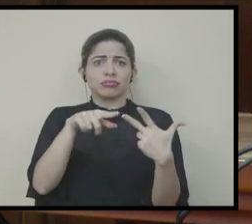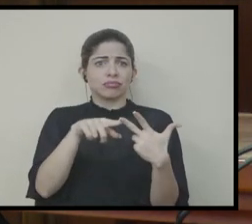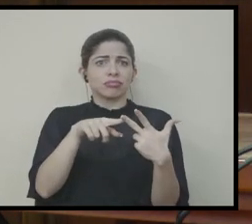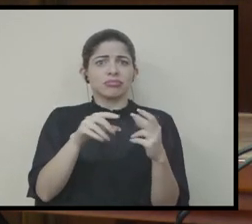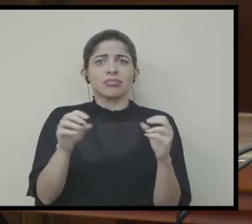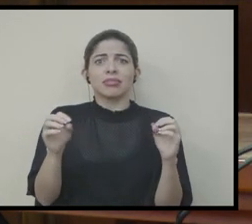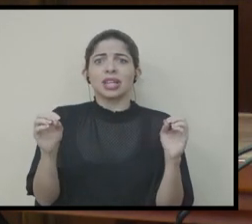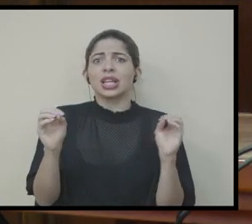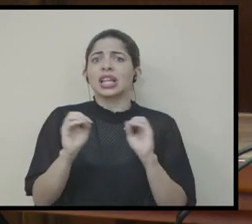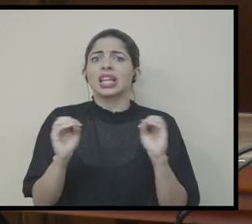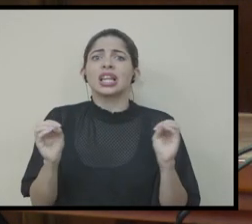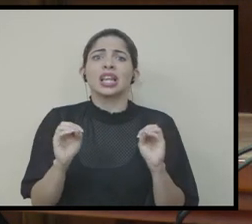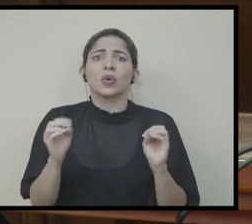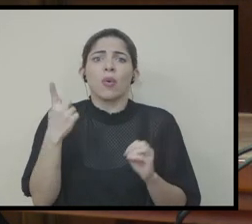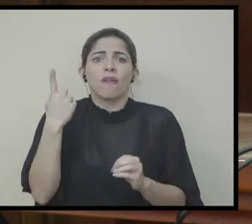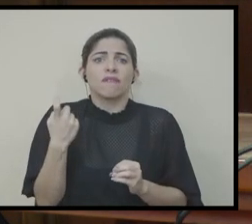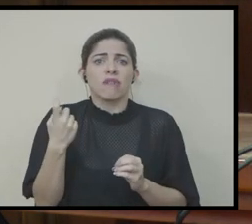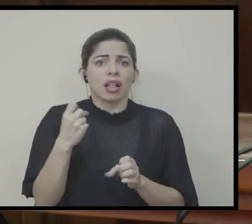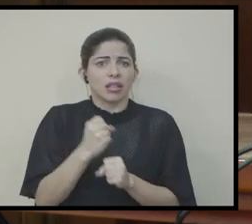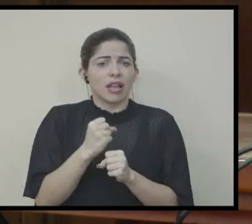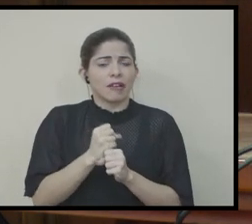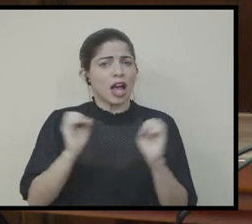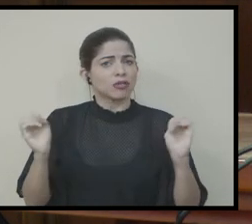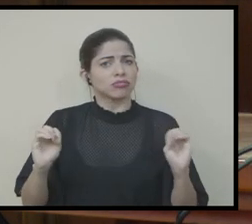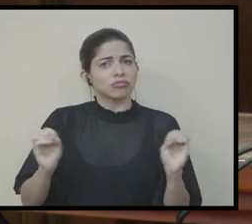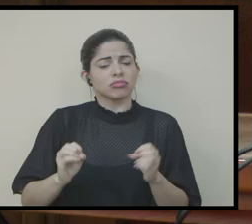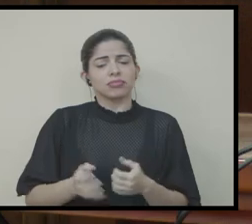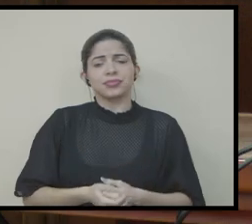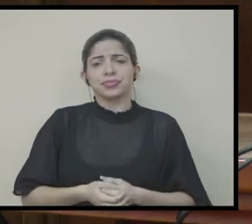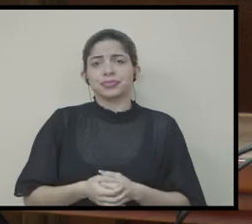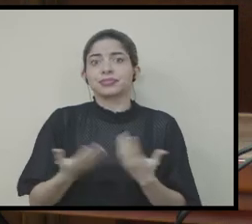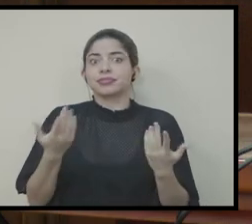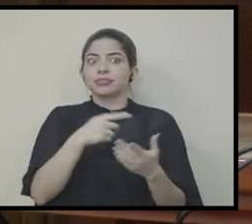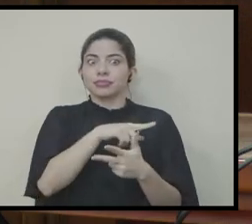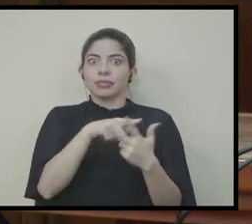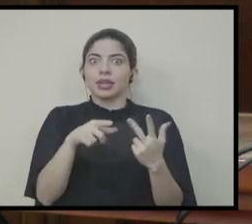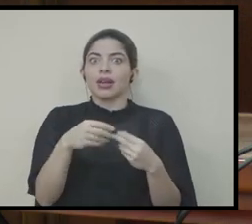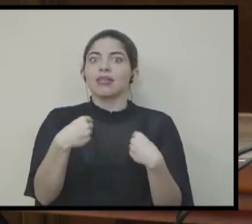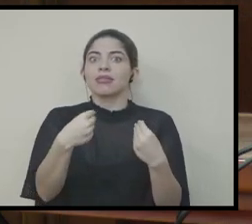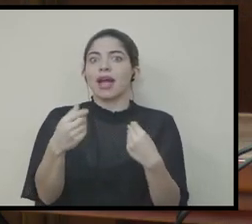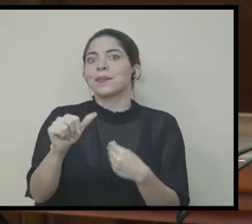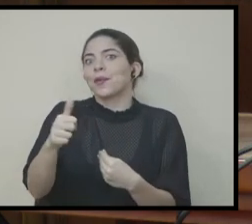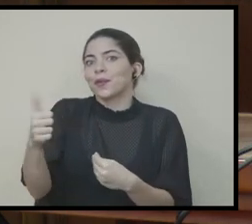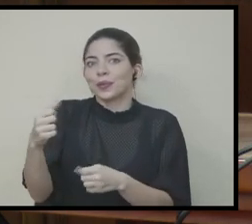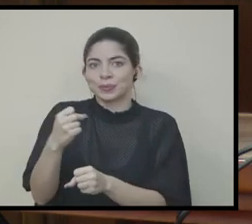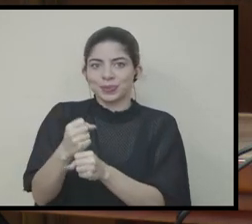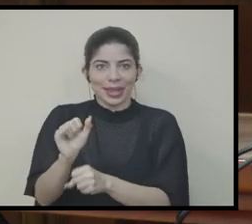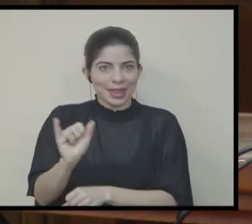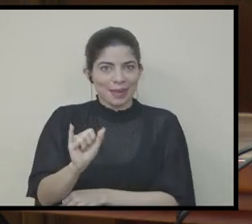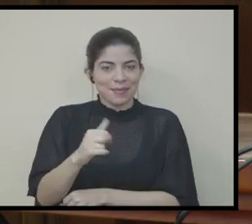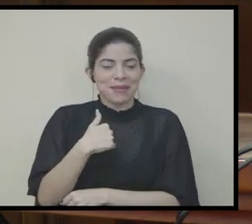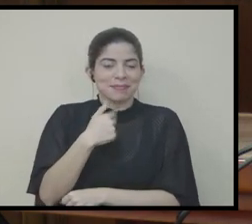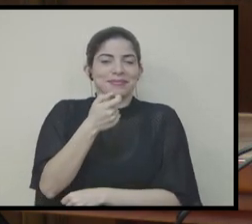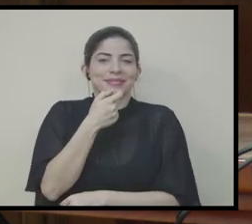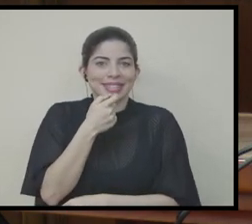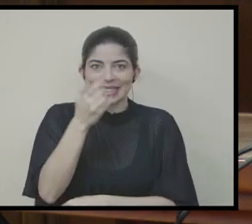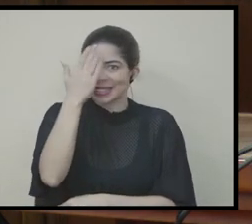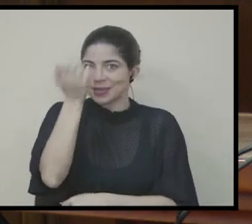a ninguno le ha hecho falta el trabajo. Y pues ha generado otros tipos, ¿verdad? Me da gracia